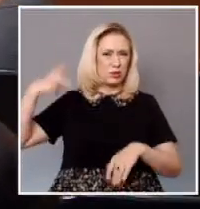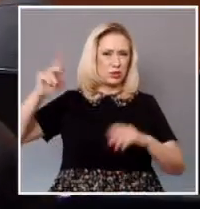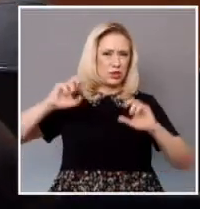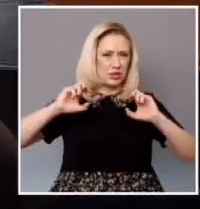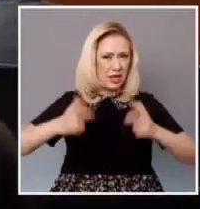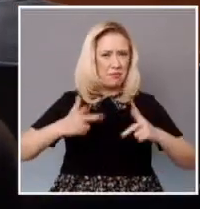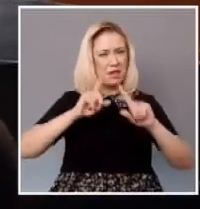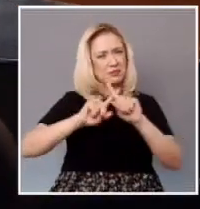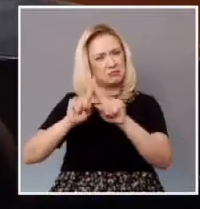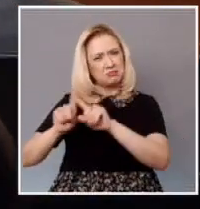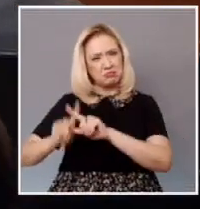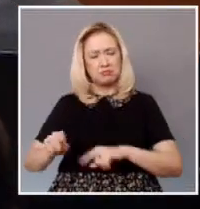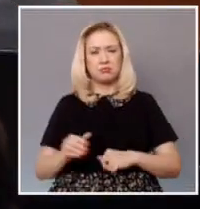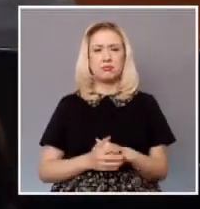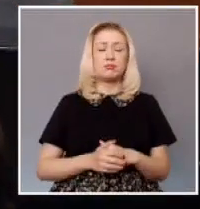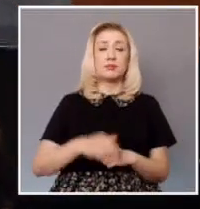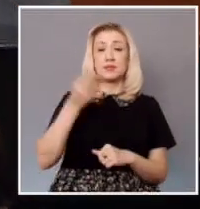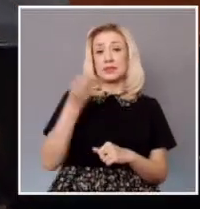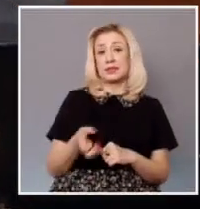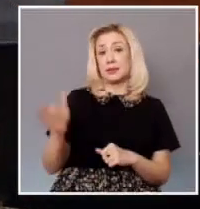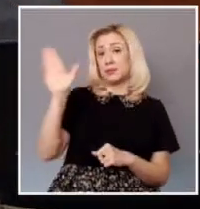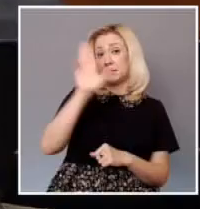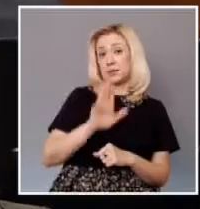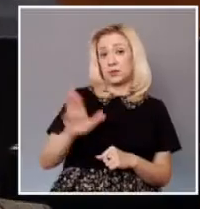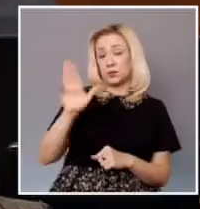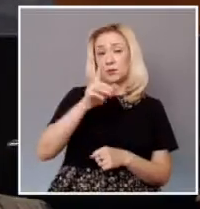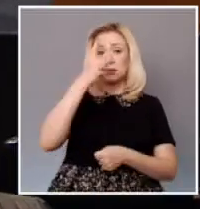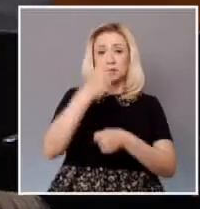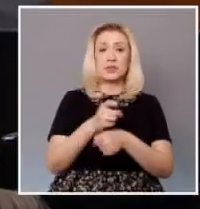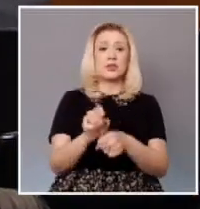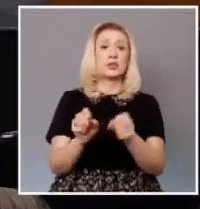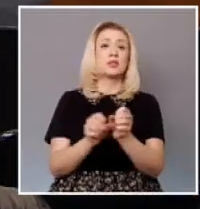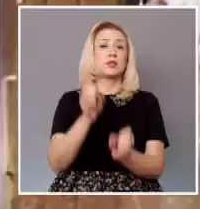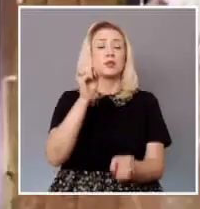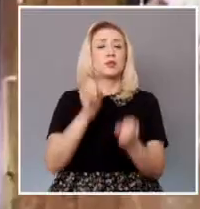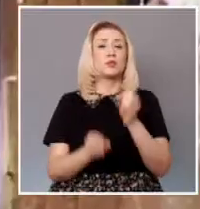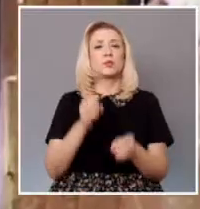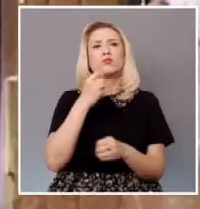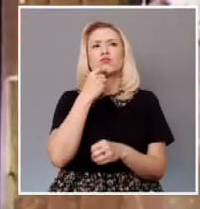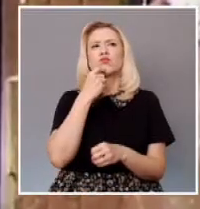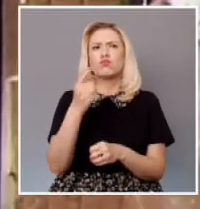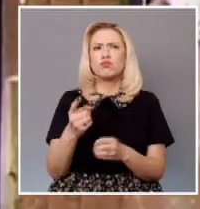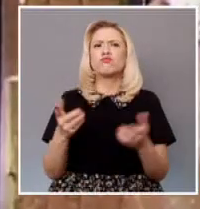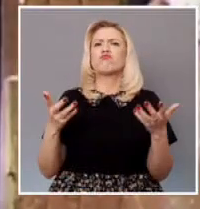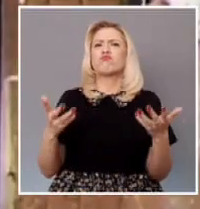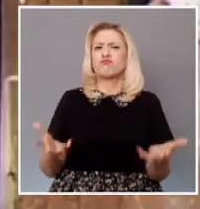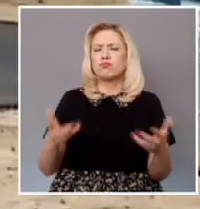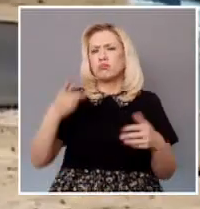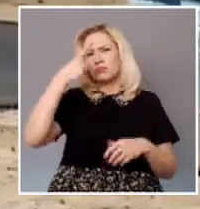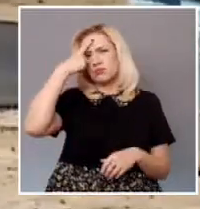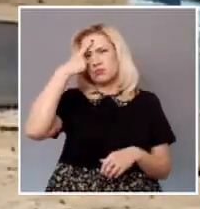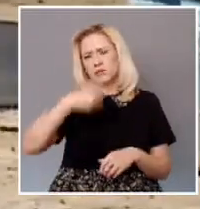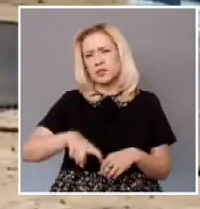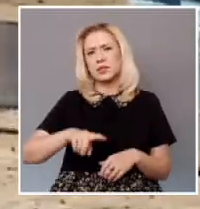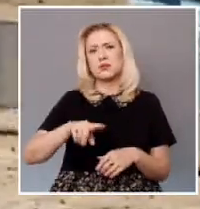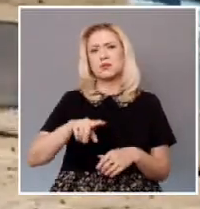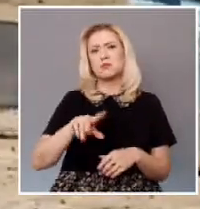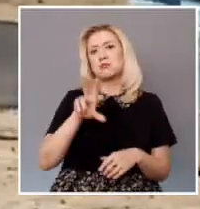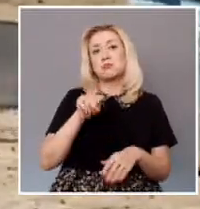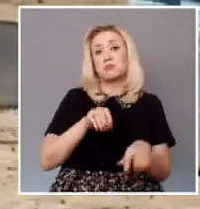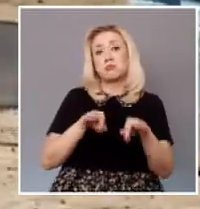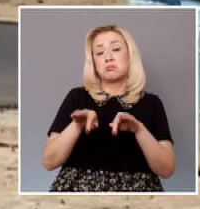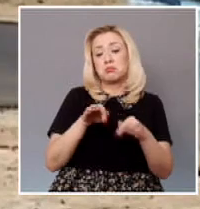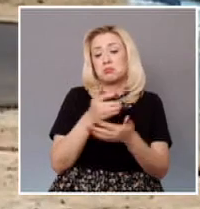En su sesión de este miércoles, la primera sala de la Corte resolvió que las actividades productivas no remuneradas de las personas privadas